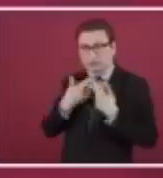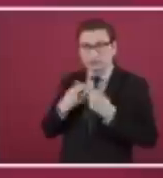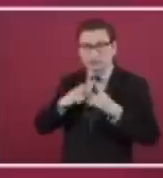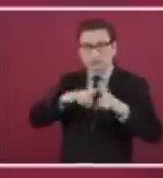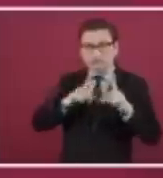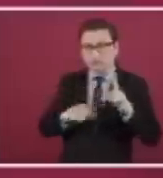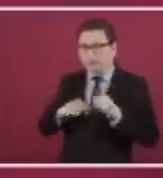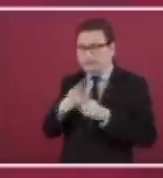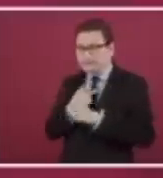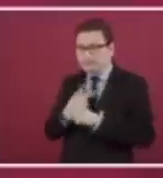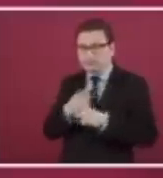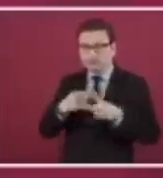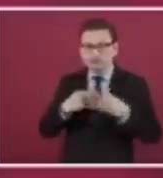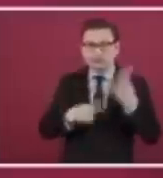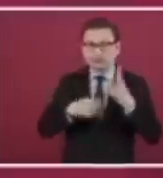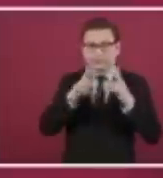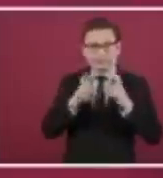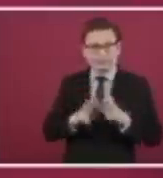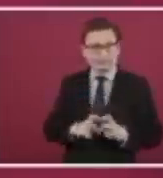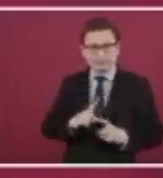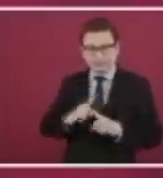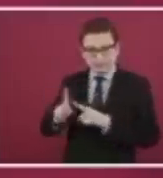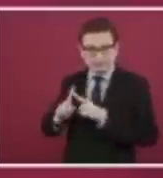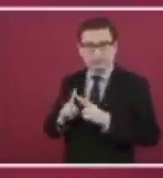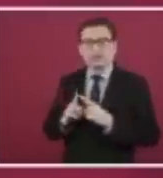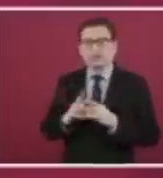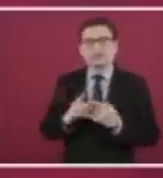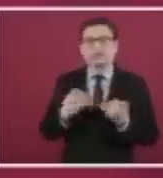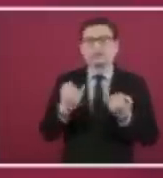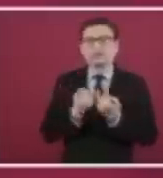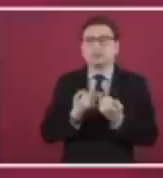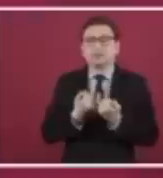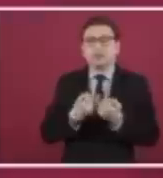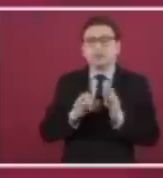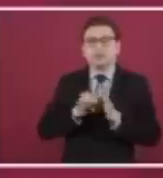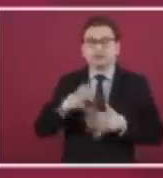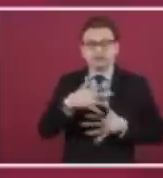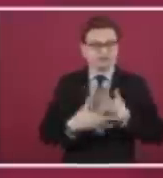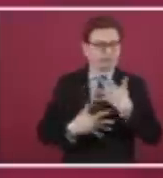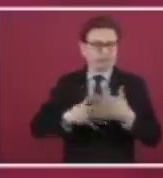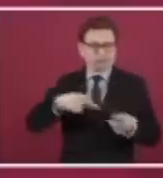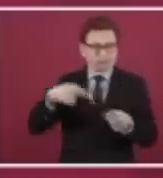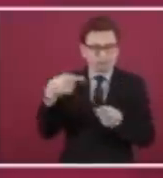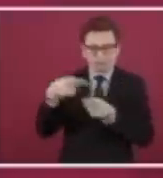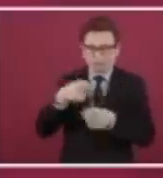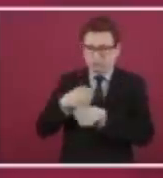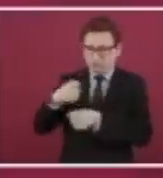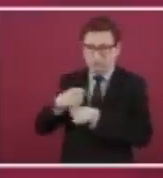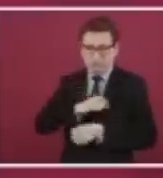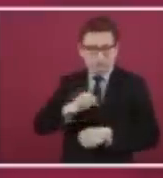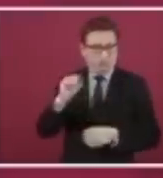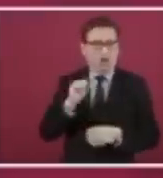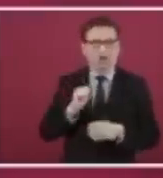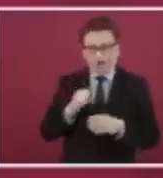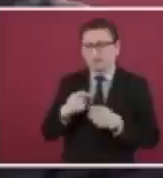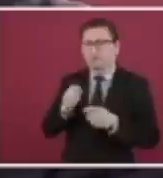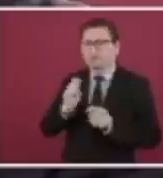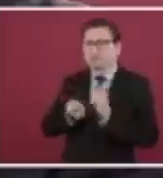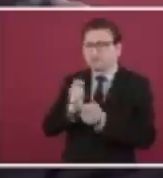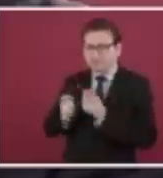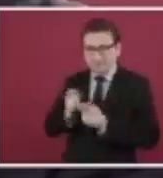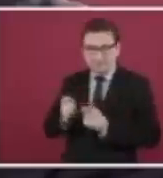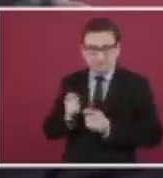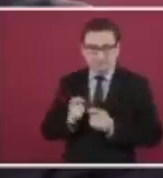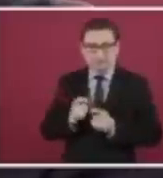país en materia de violencia, todo lo que tiene que ver con la